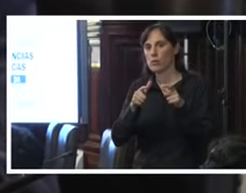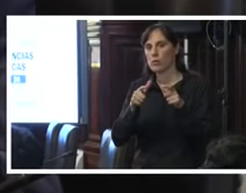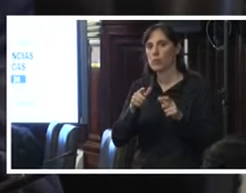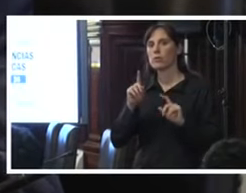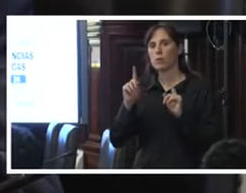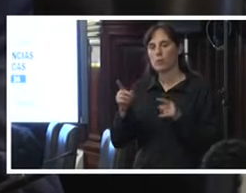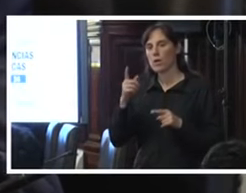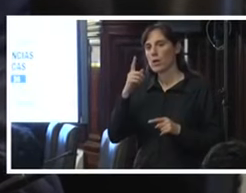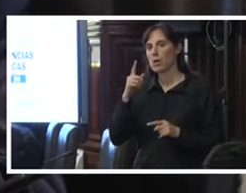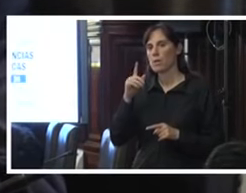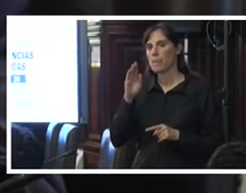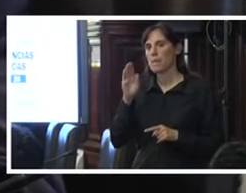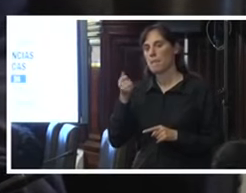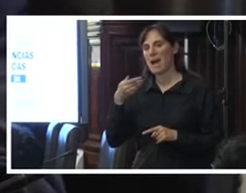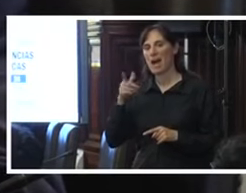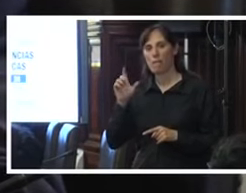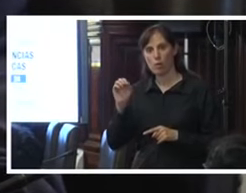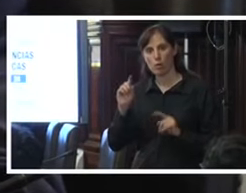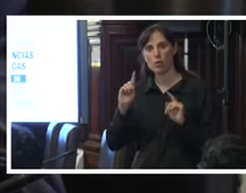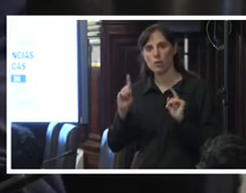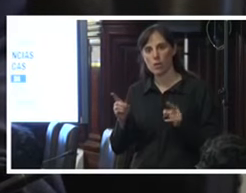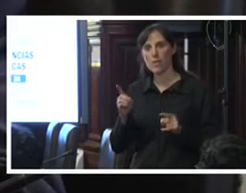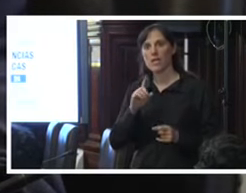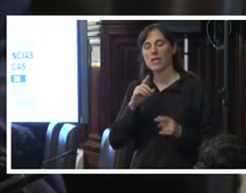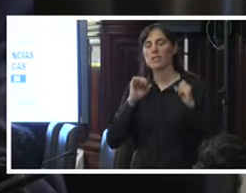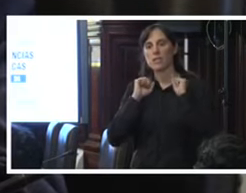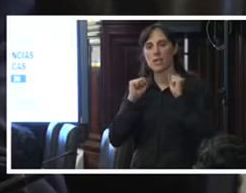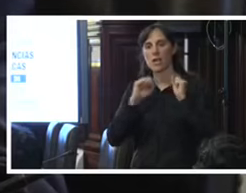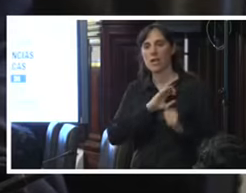la secretaria ejecutiva adjunta